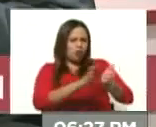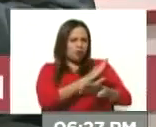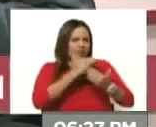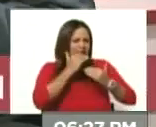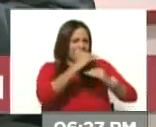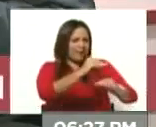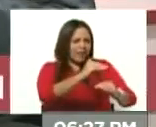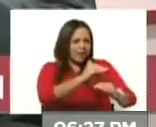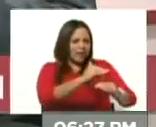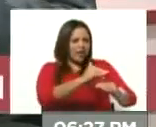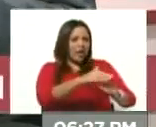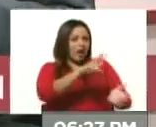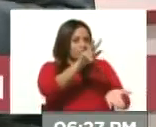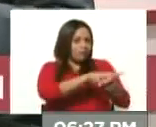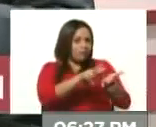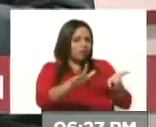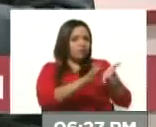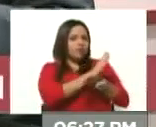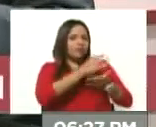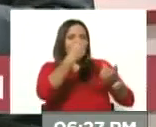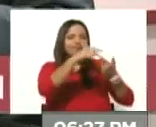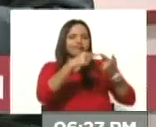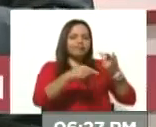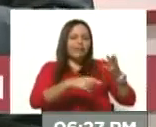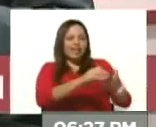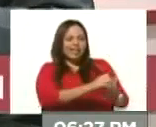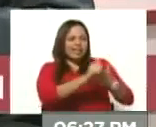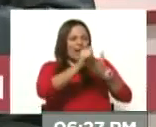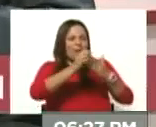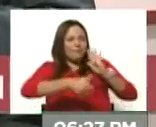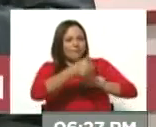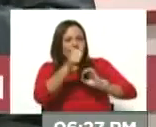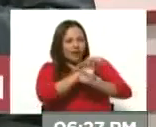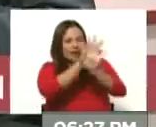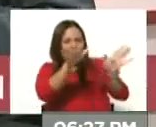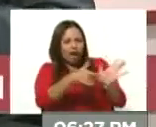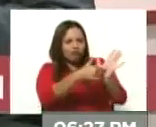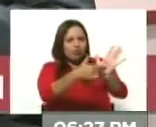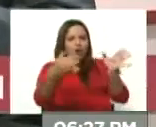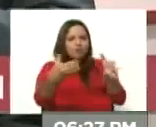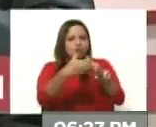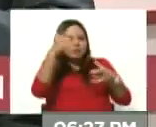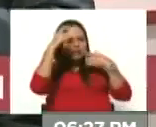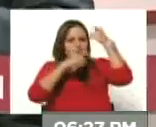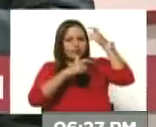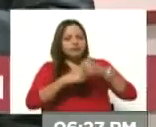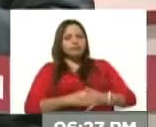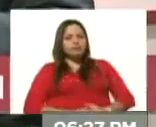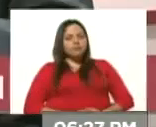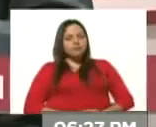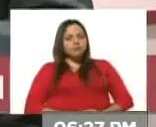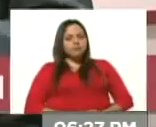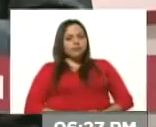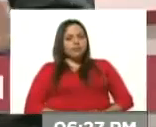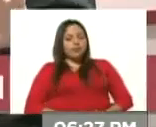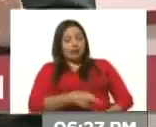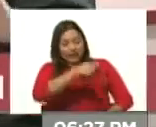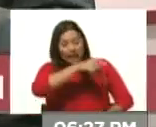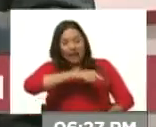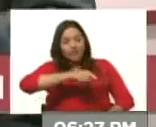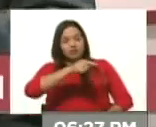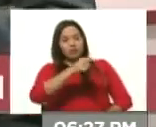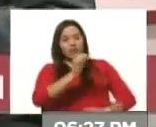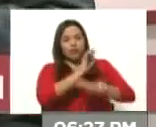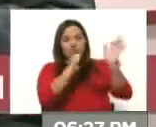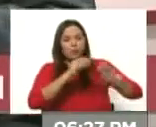y aprobación del conjunto de los liderazgos más visibles del chavismo es una es un escenario muy